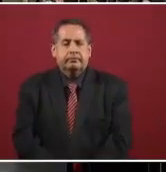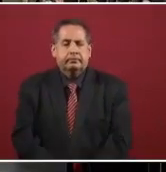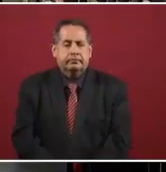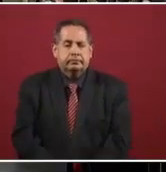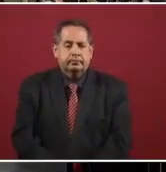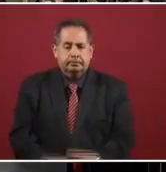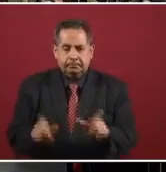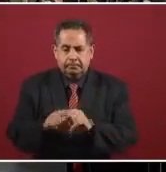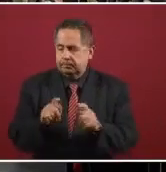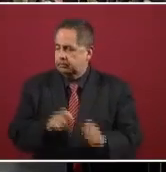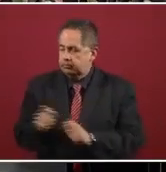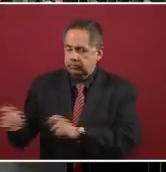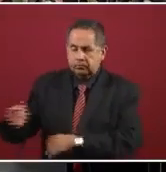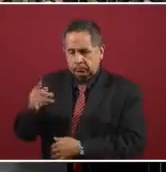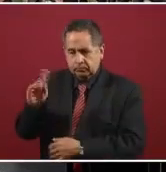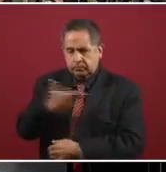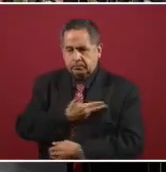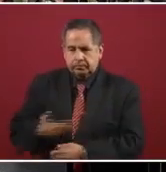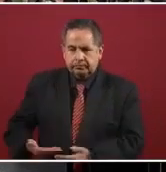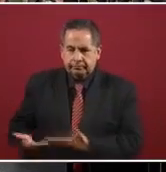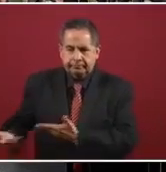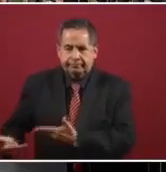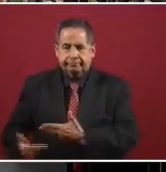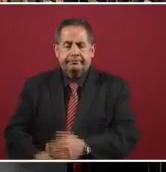Pues ya le dejaría yo al señor presidente.